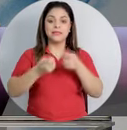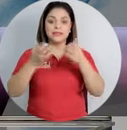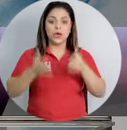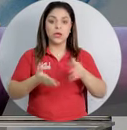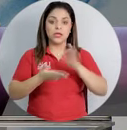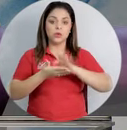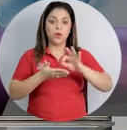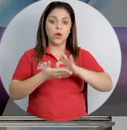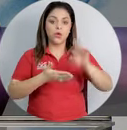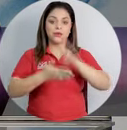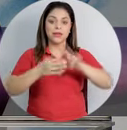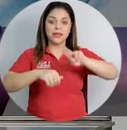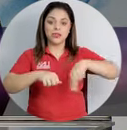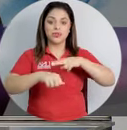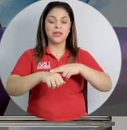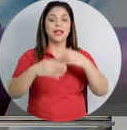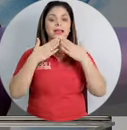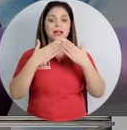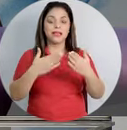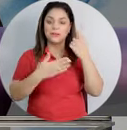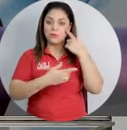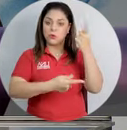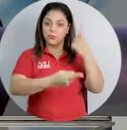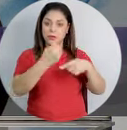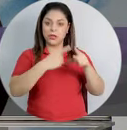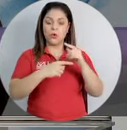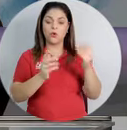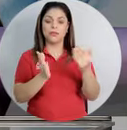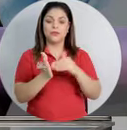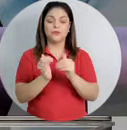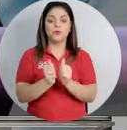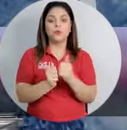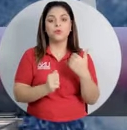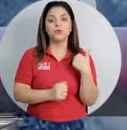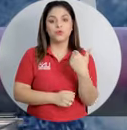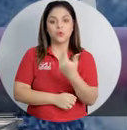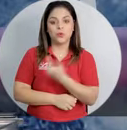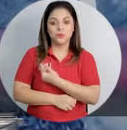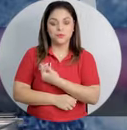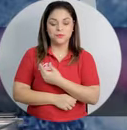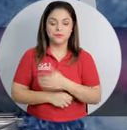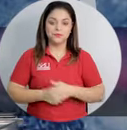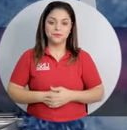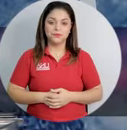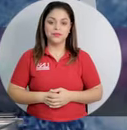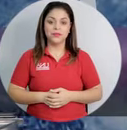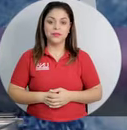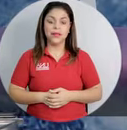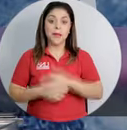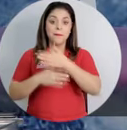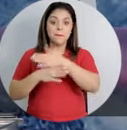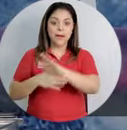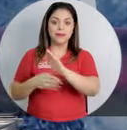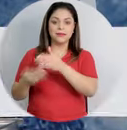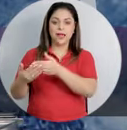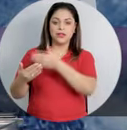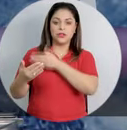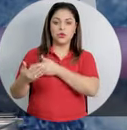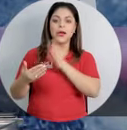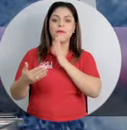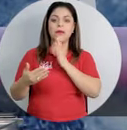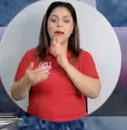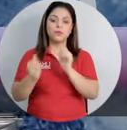Nacional. Gracias, don Gustavo, por estar de nuevo con nosotros. Muchas gracias, Maribel, nuevamente por la oportunidad. En el segmento anterior conversábamos